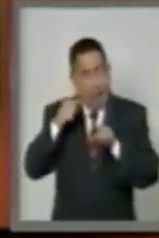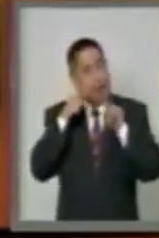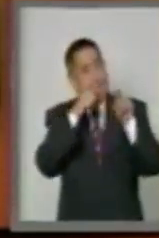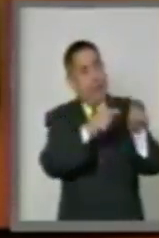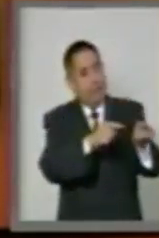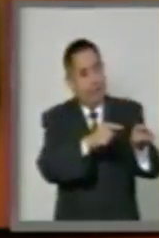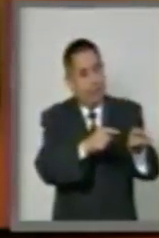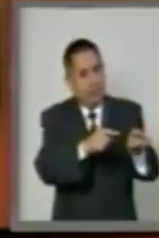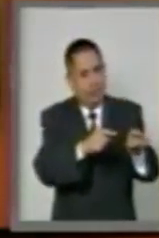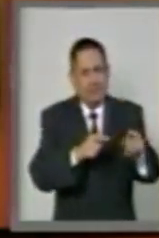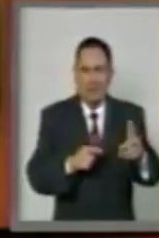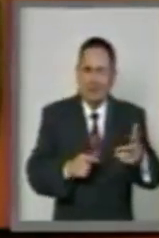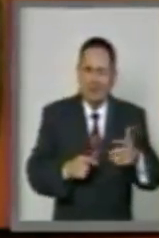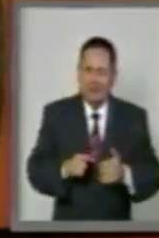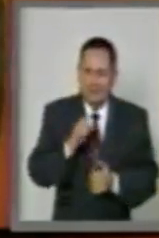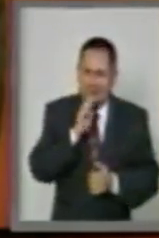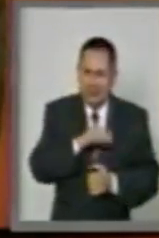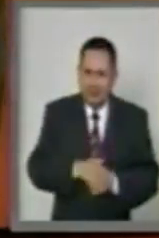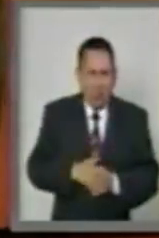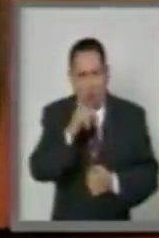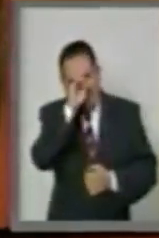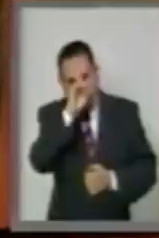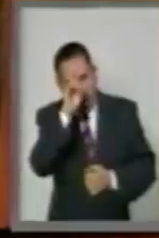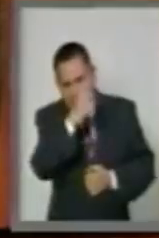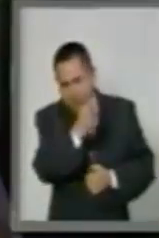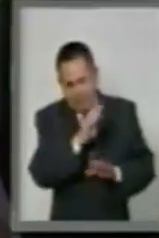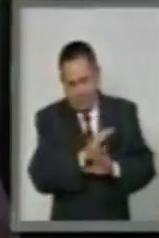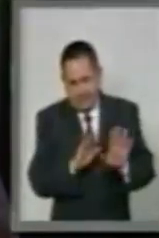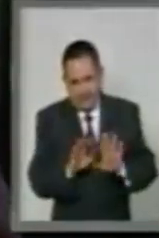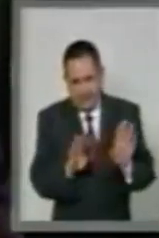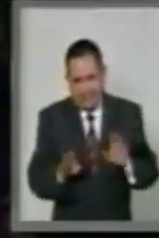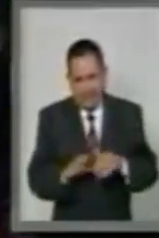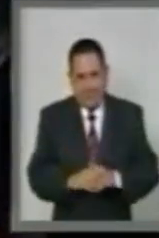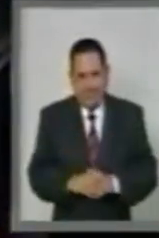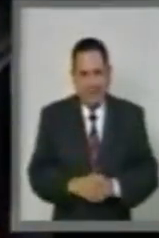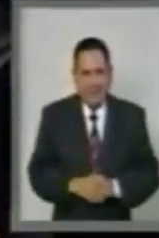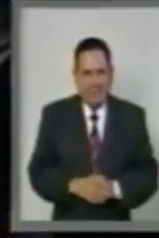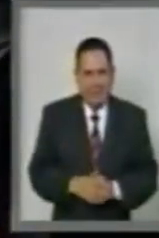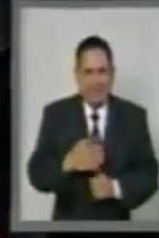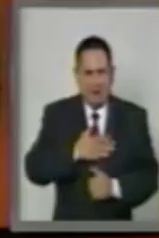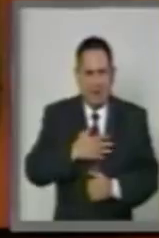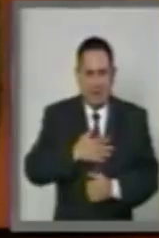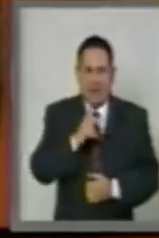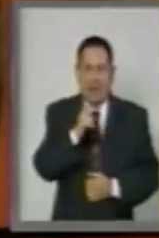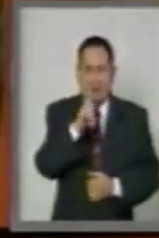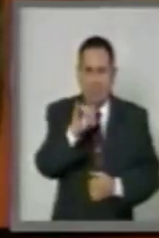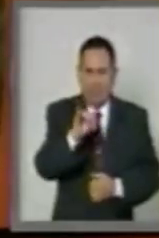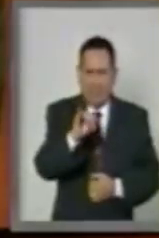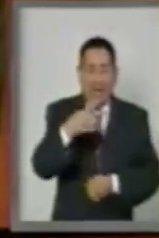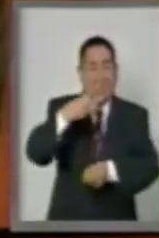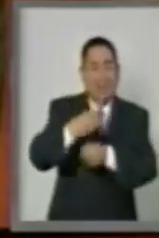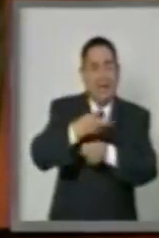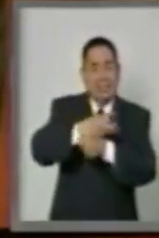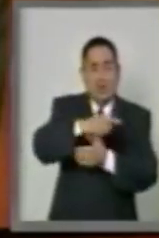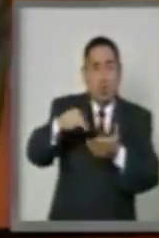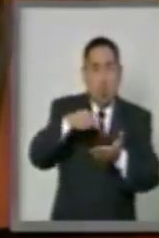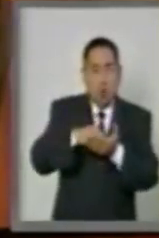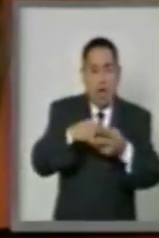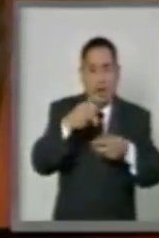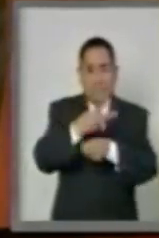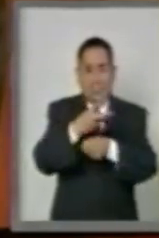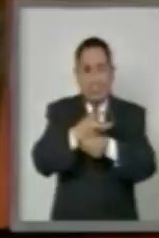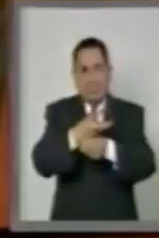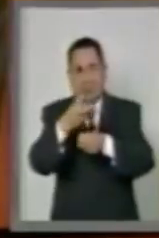y eso está muy mal, no se lo aconsejo. Mire, el PRI está en tercer lugar y va para el